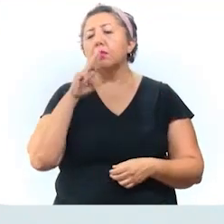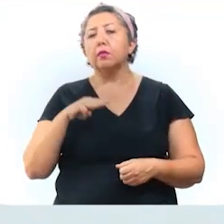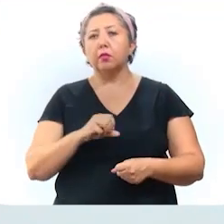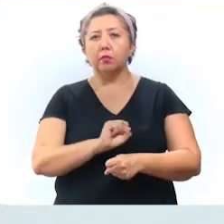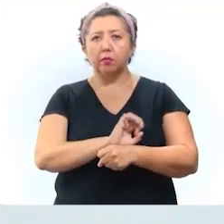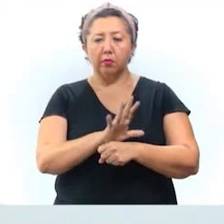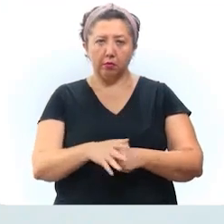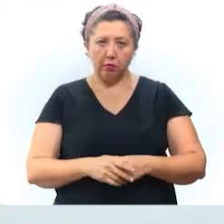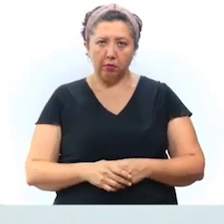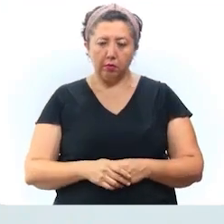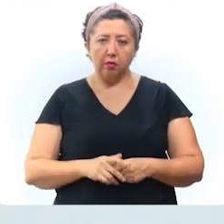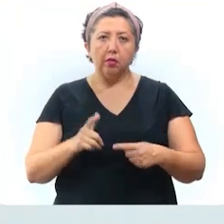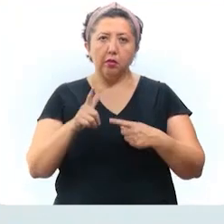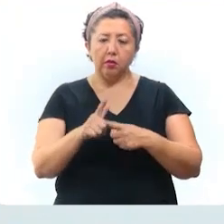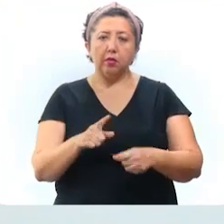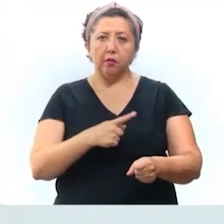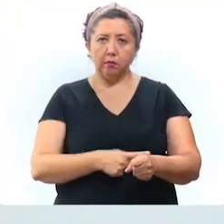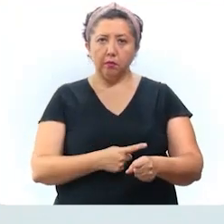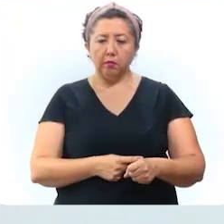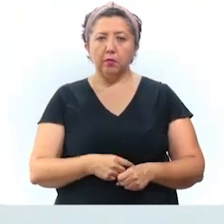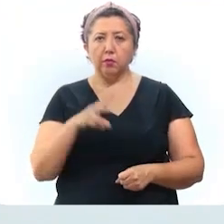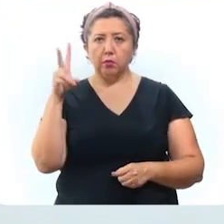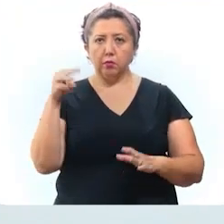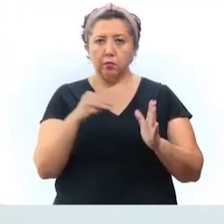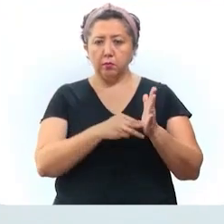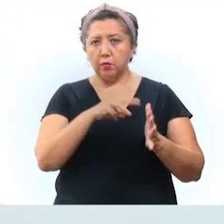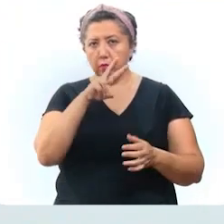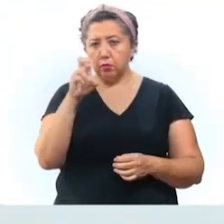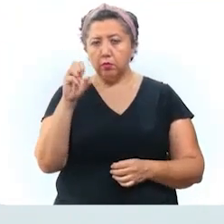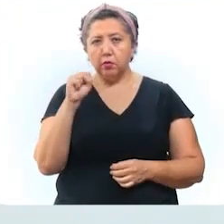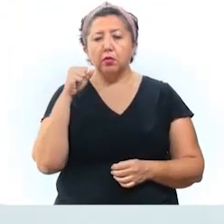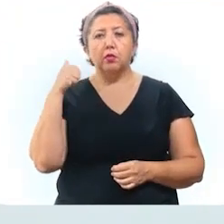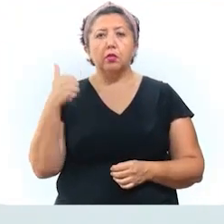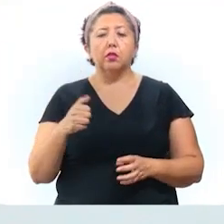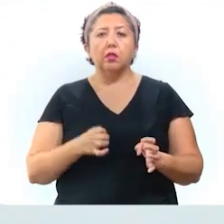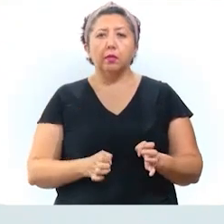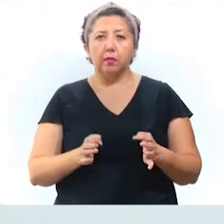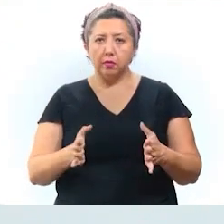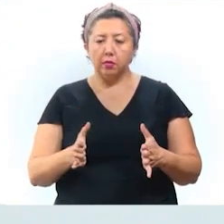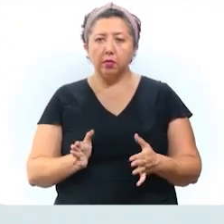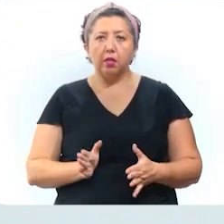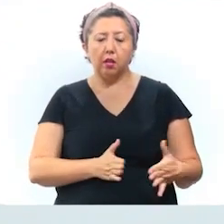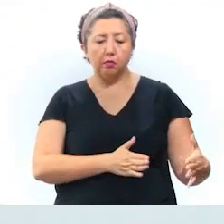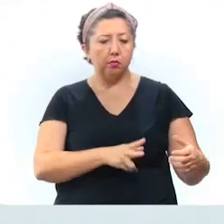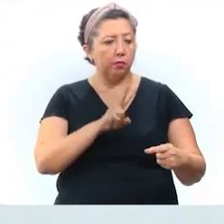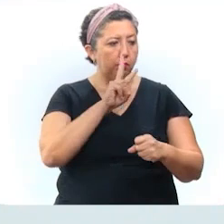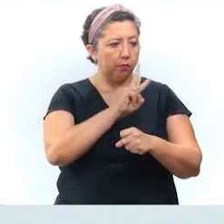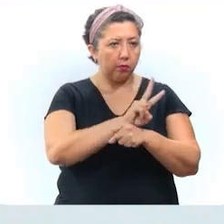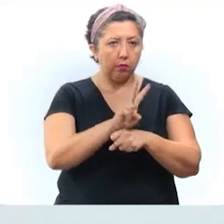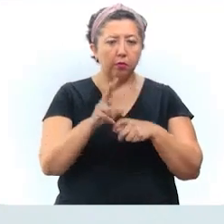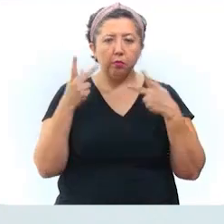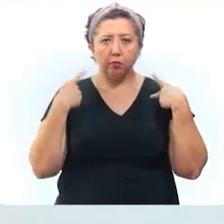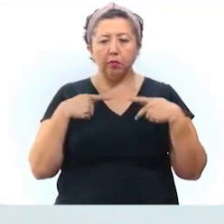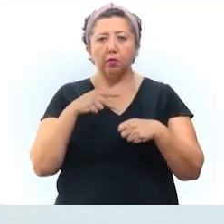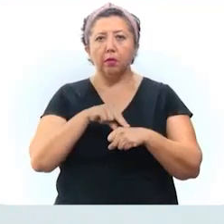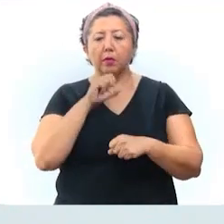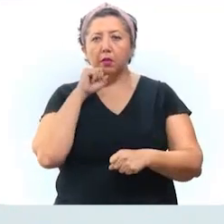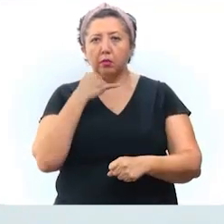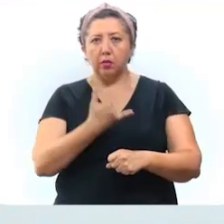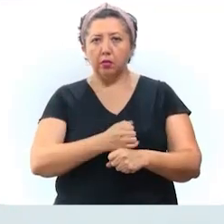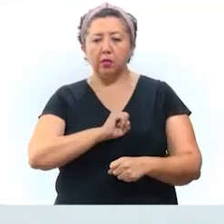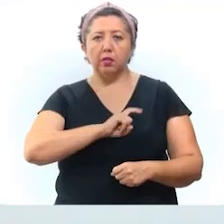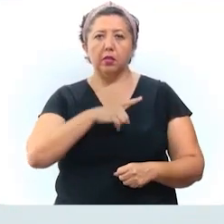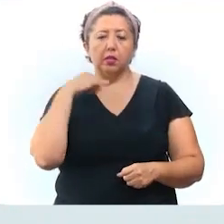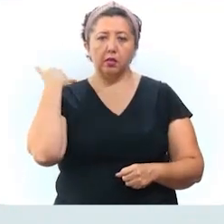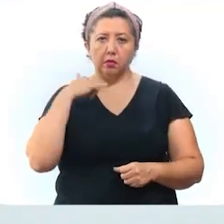del coronavirus. De los casos activos, 2.266 están estables, aislados, monitoreados por personal